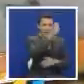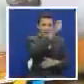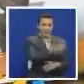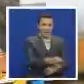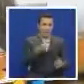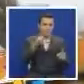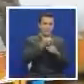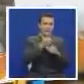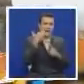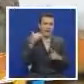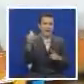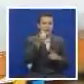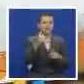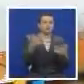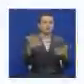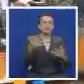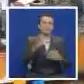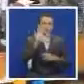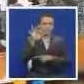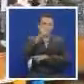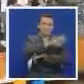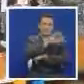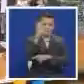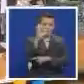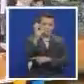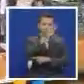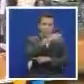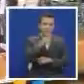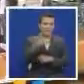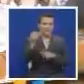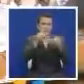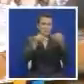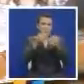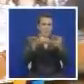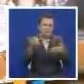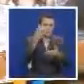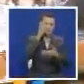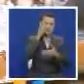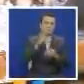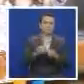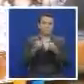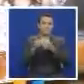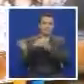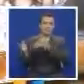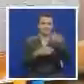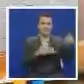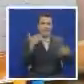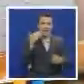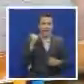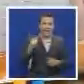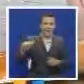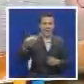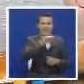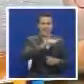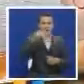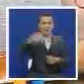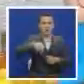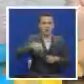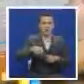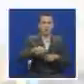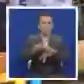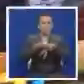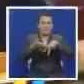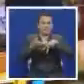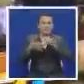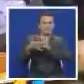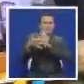con ácido en el Pacífico colombiano. La rebelión de las minifaldas. Cientos de mujeres caleñas se movilizaron en contra de las agresiones